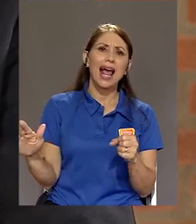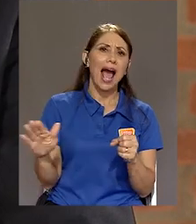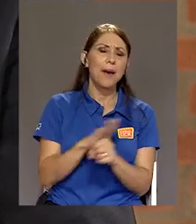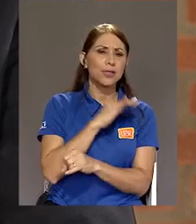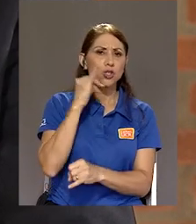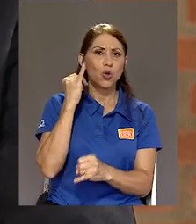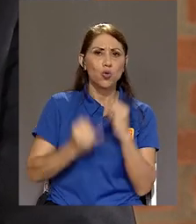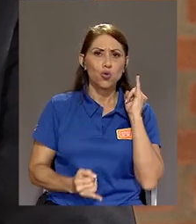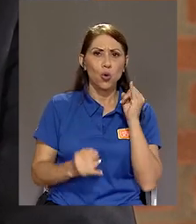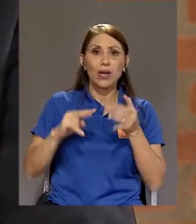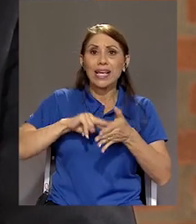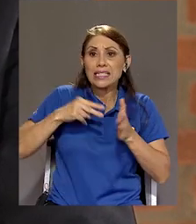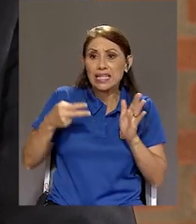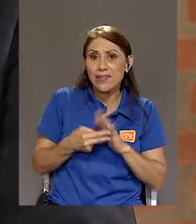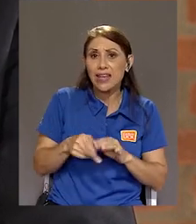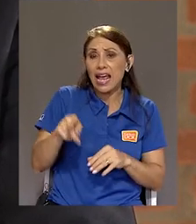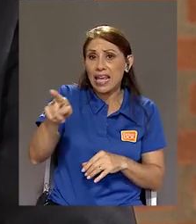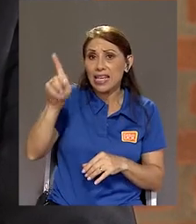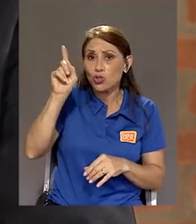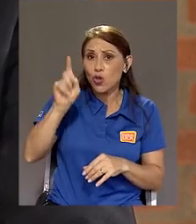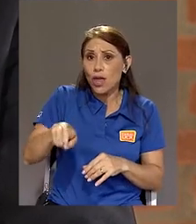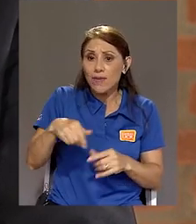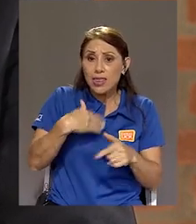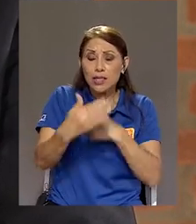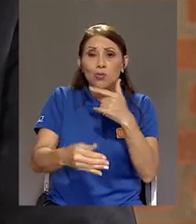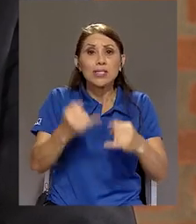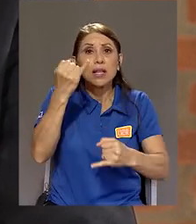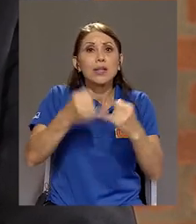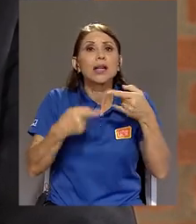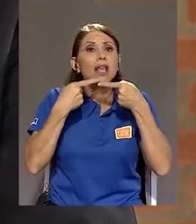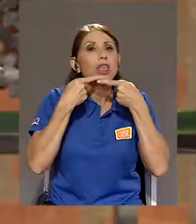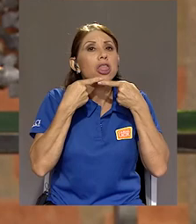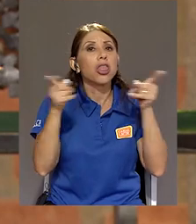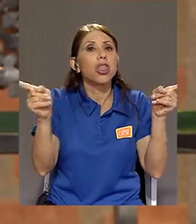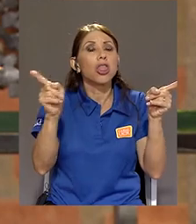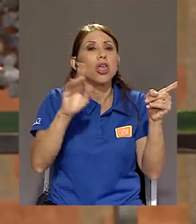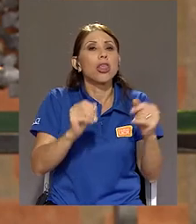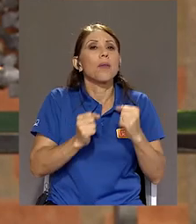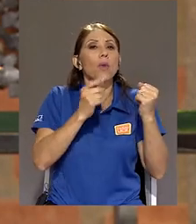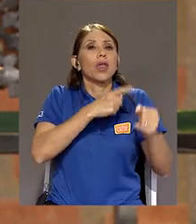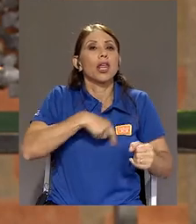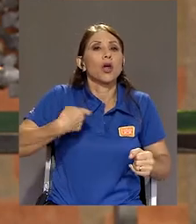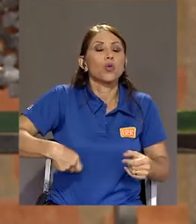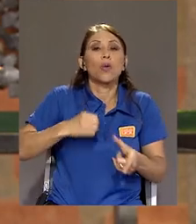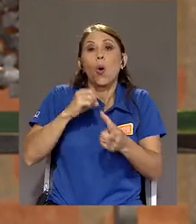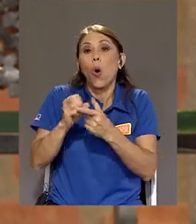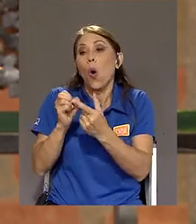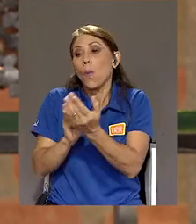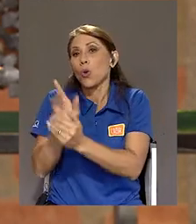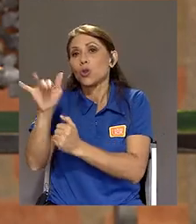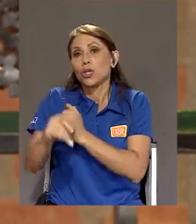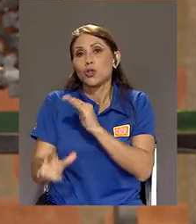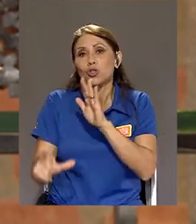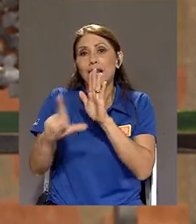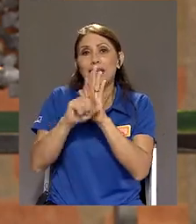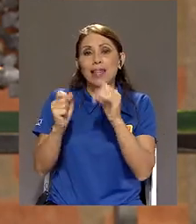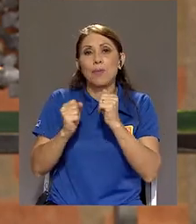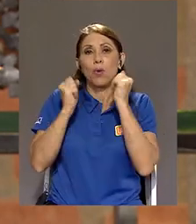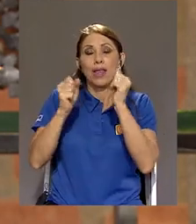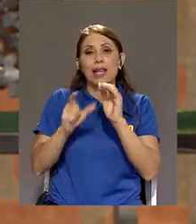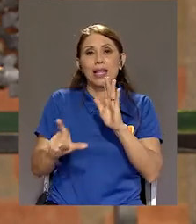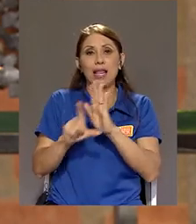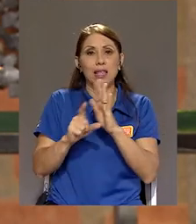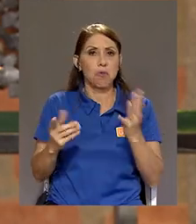sentido de que eso tiene que traducirse o en decretos de poder ejecutivo o en proyectos de ley del poder legislativo.